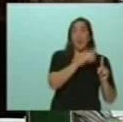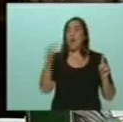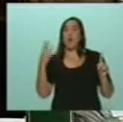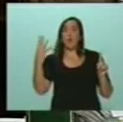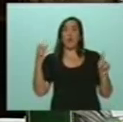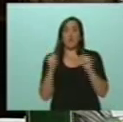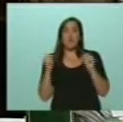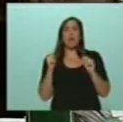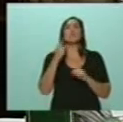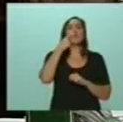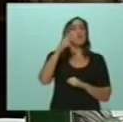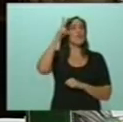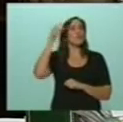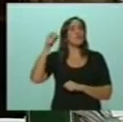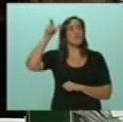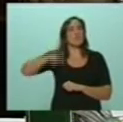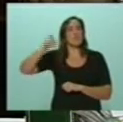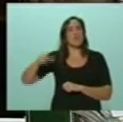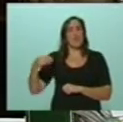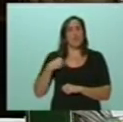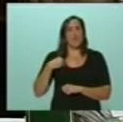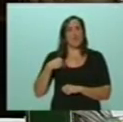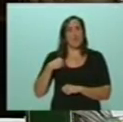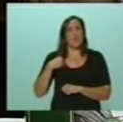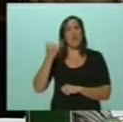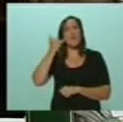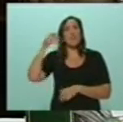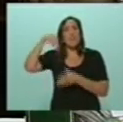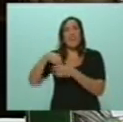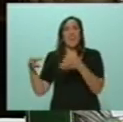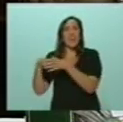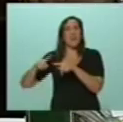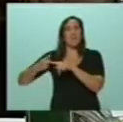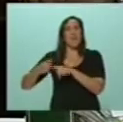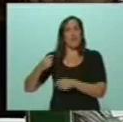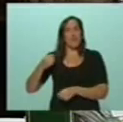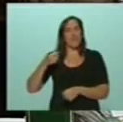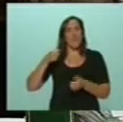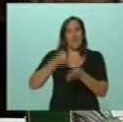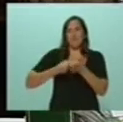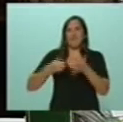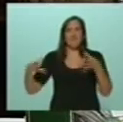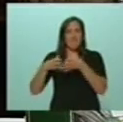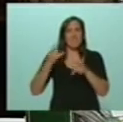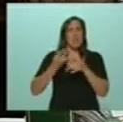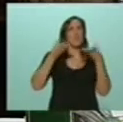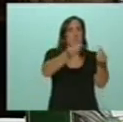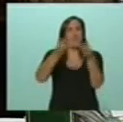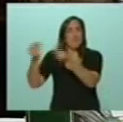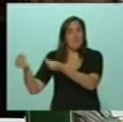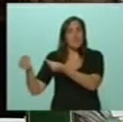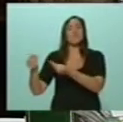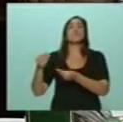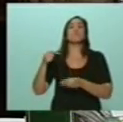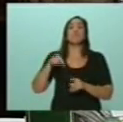1.800 militantes y voluntarios. El promedio por fin de semana ha sido más de 6.000 personas afectadas a estos